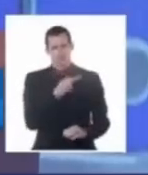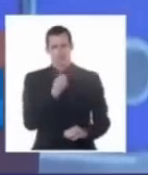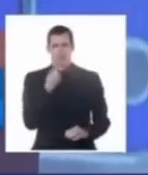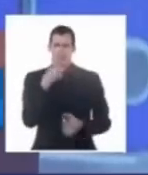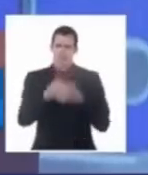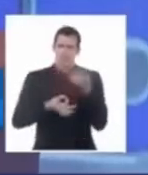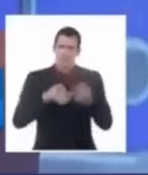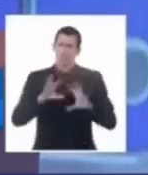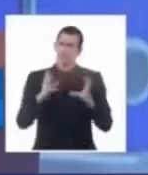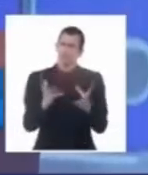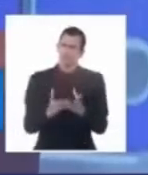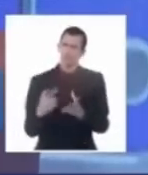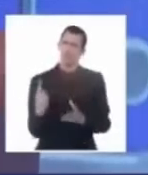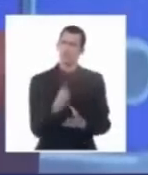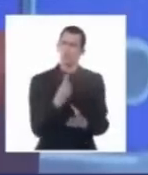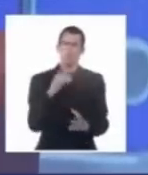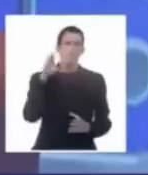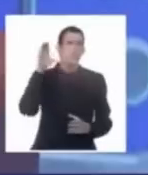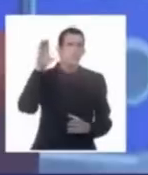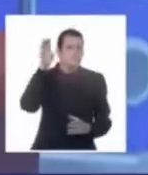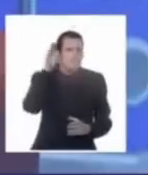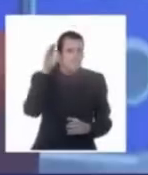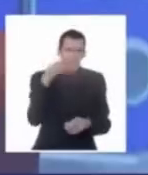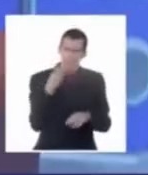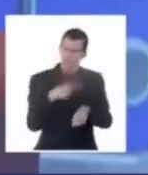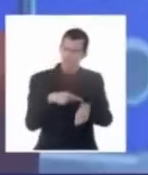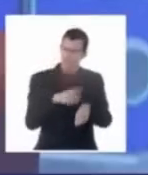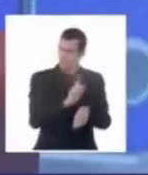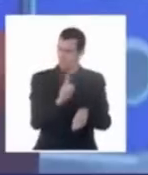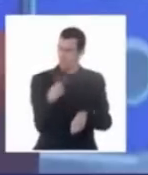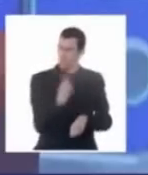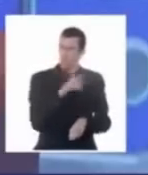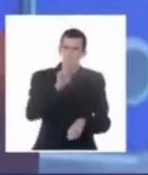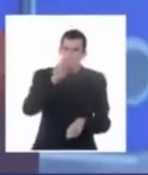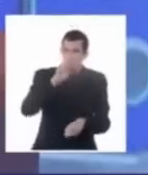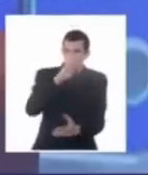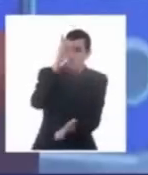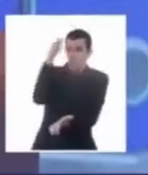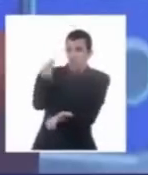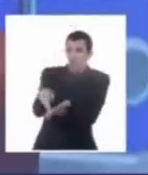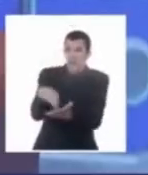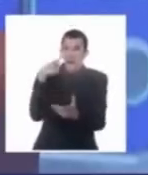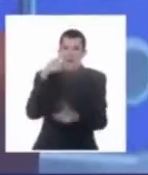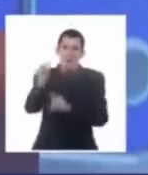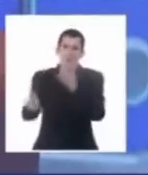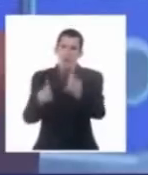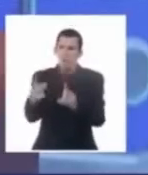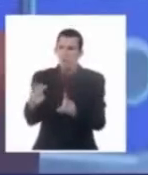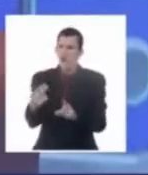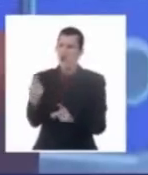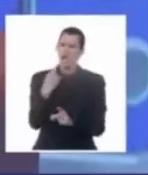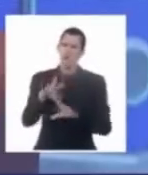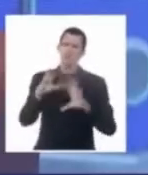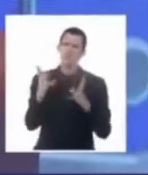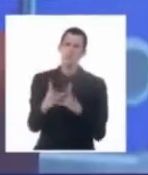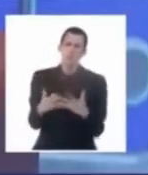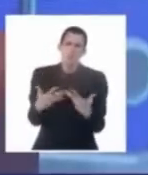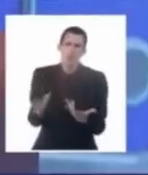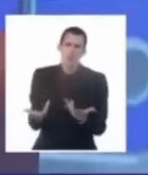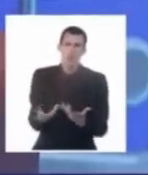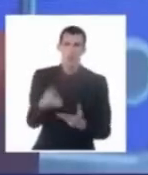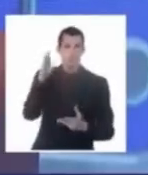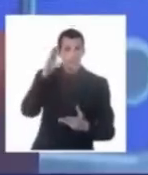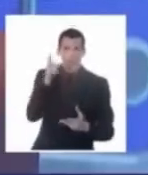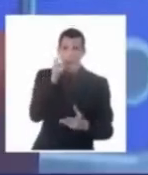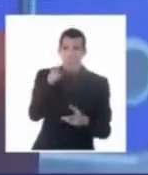de introducción recopilar todos los elementos de prueba y atraer a proceso a los imputados y ponerlos a disposición de la fiscalía todo se encuentran asegurados en